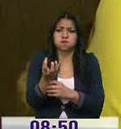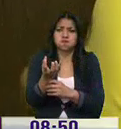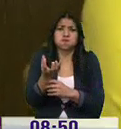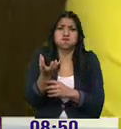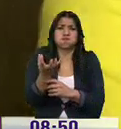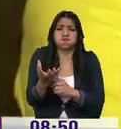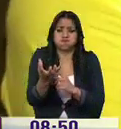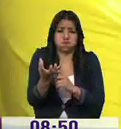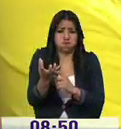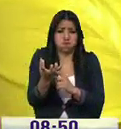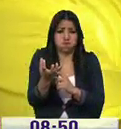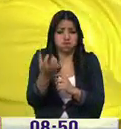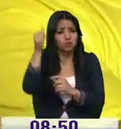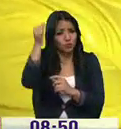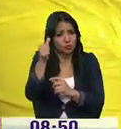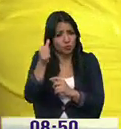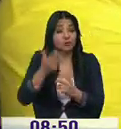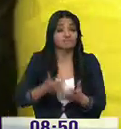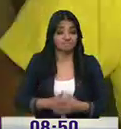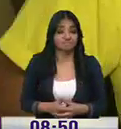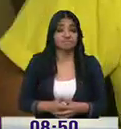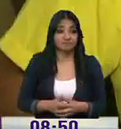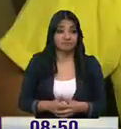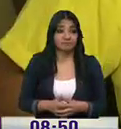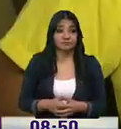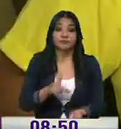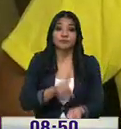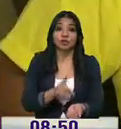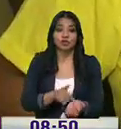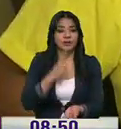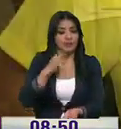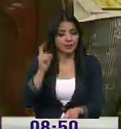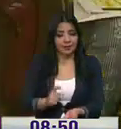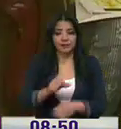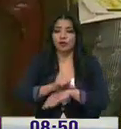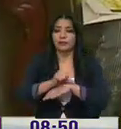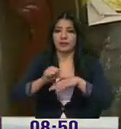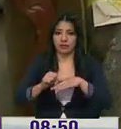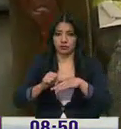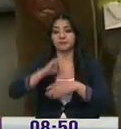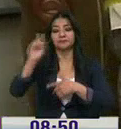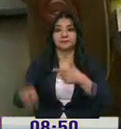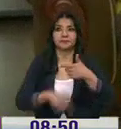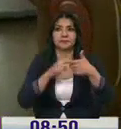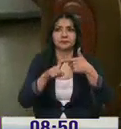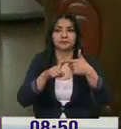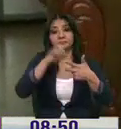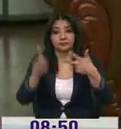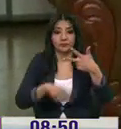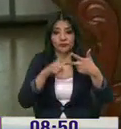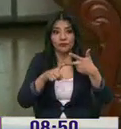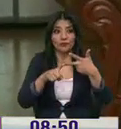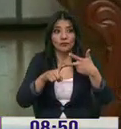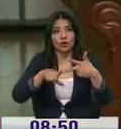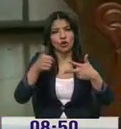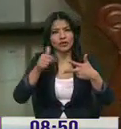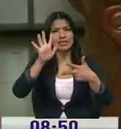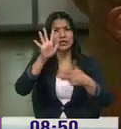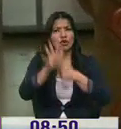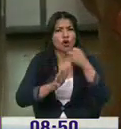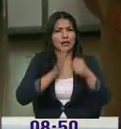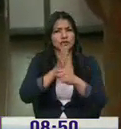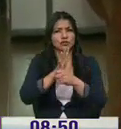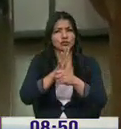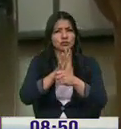más grande que la primera vez que le operaron. Y el doctor dijo, hay que operar. La otra, la del clavo, fue a los 5 y medio, más o menos